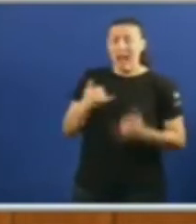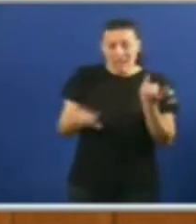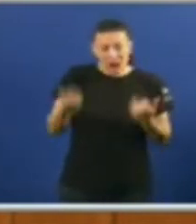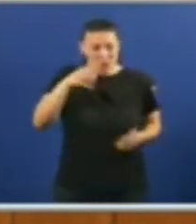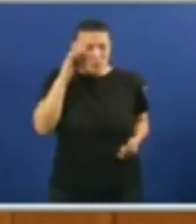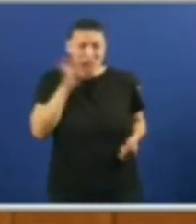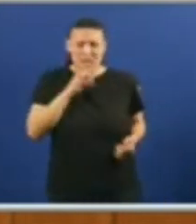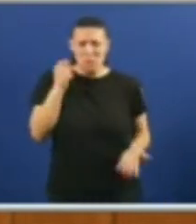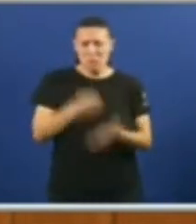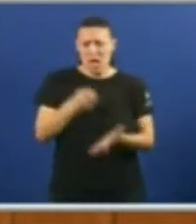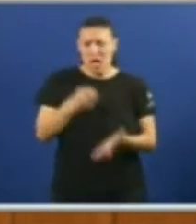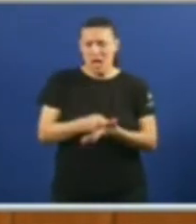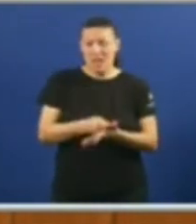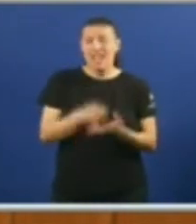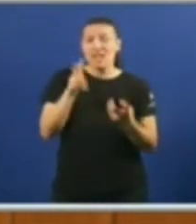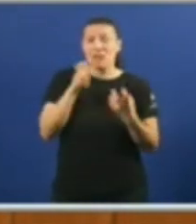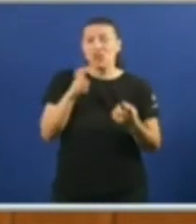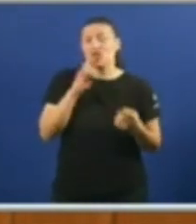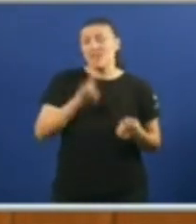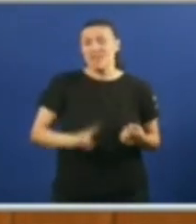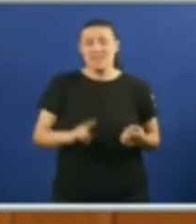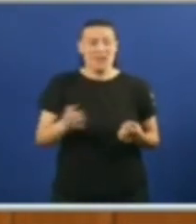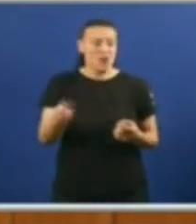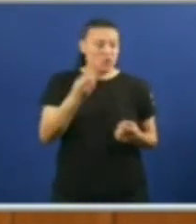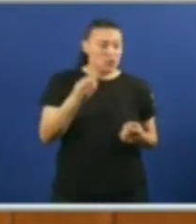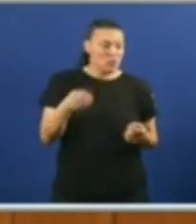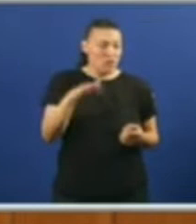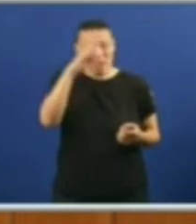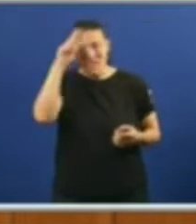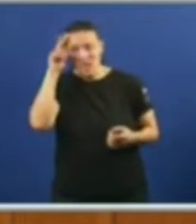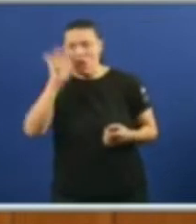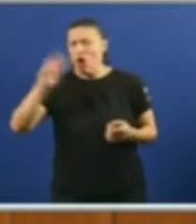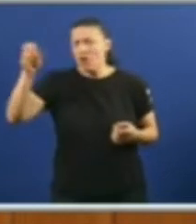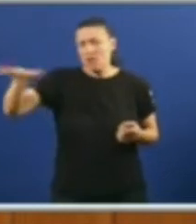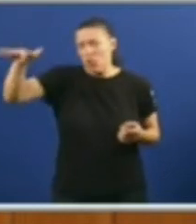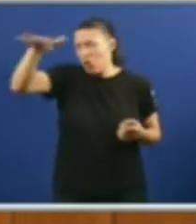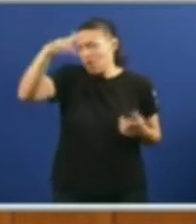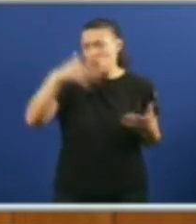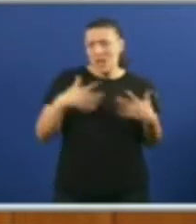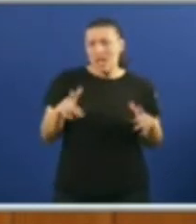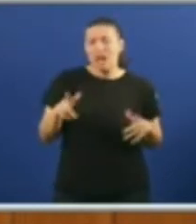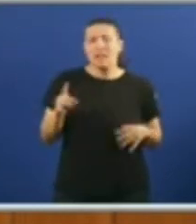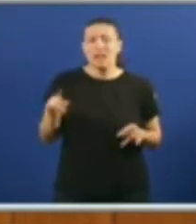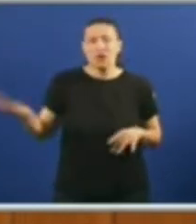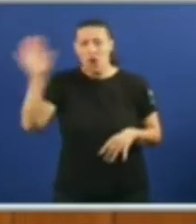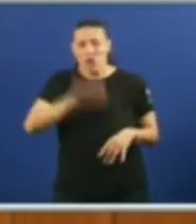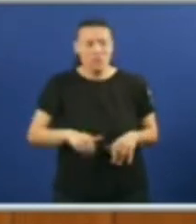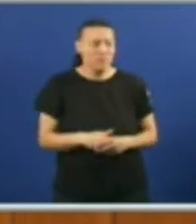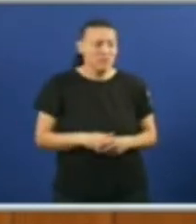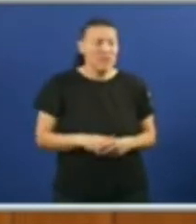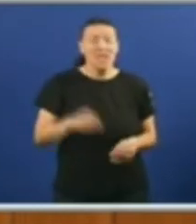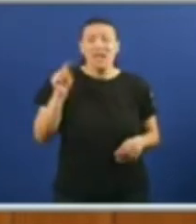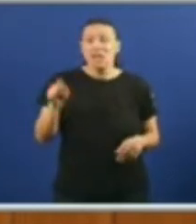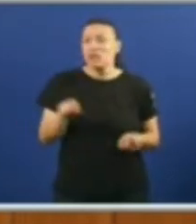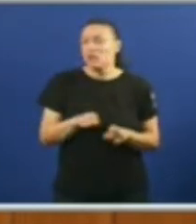e galegas tamén os impostos da enerxía que se consume en Madrid ou noutras zonas do territorio onde estamos exportando. E isto